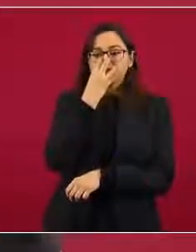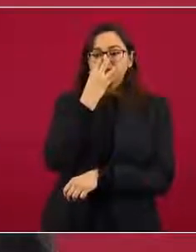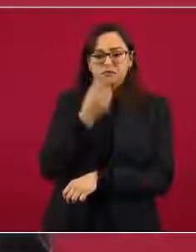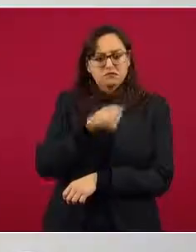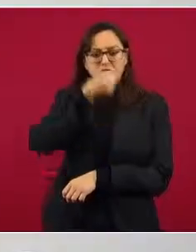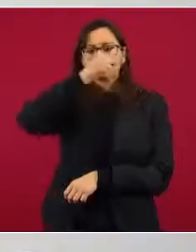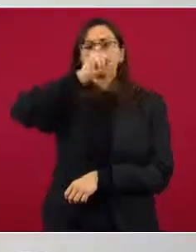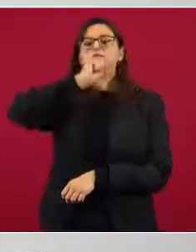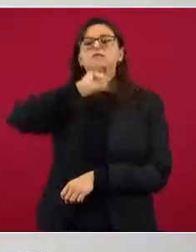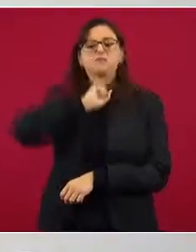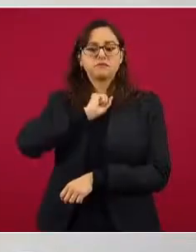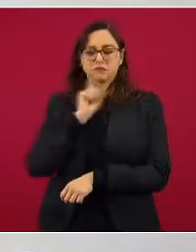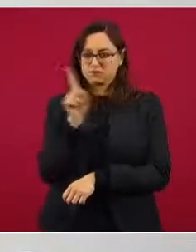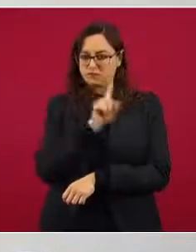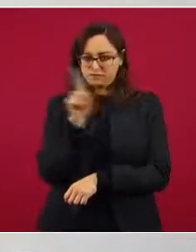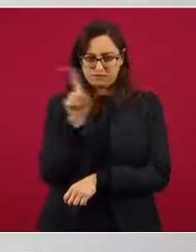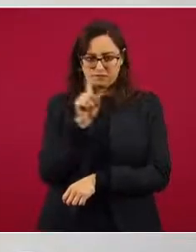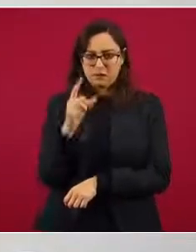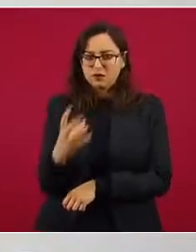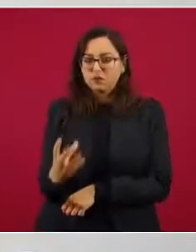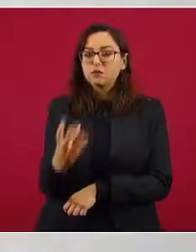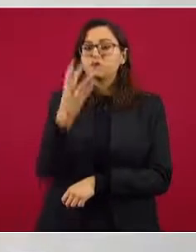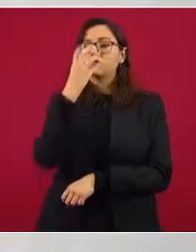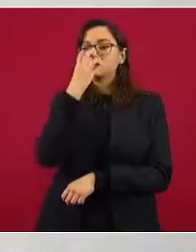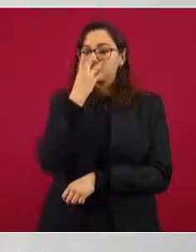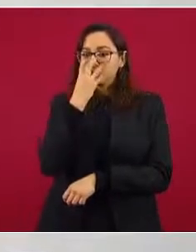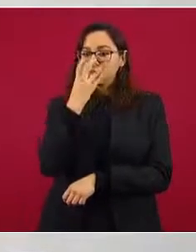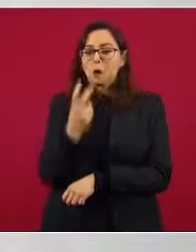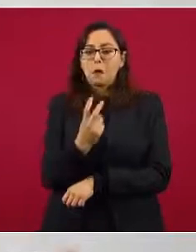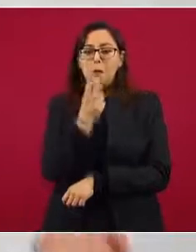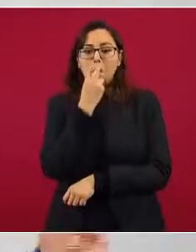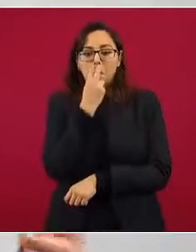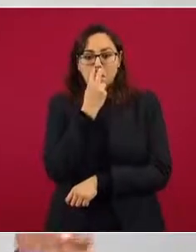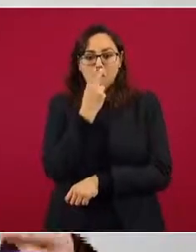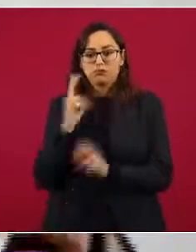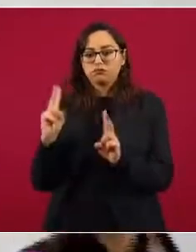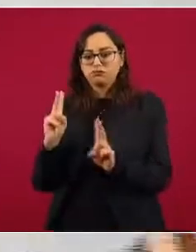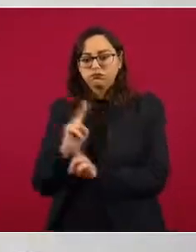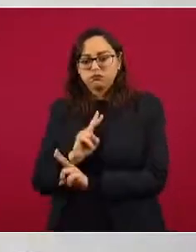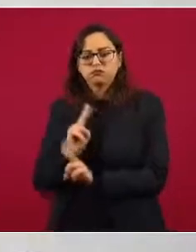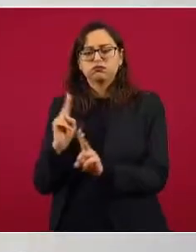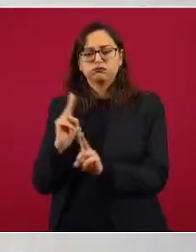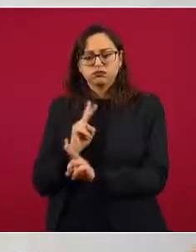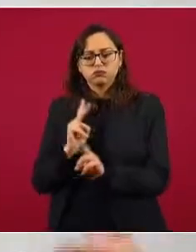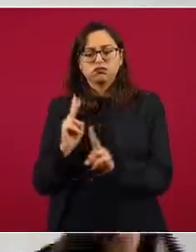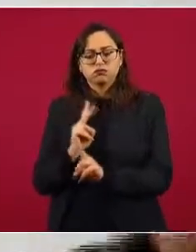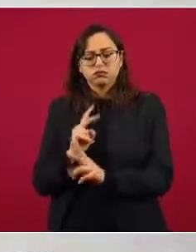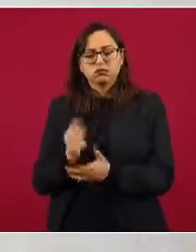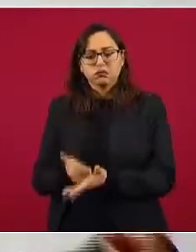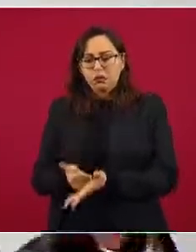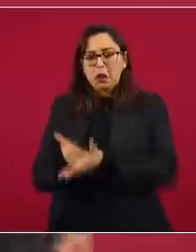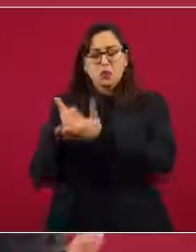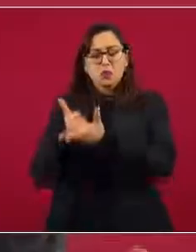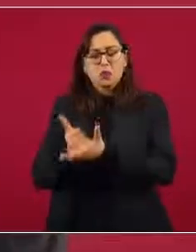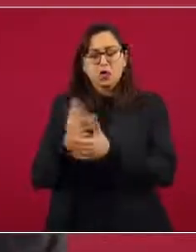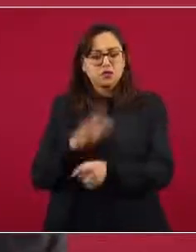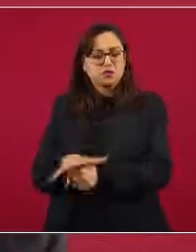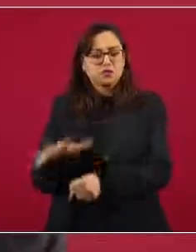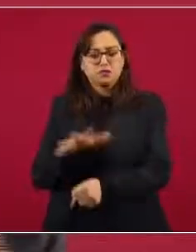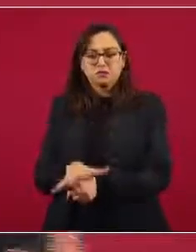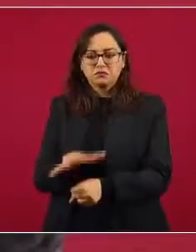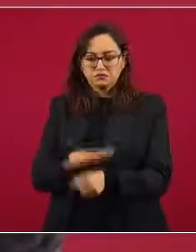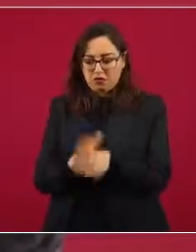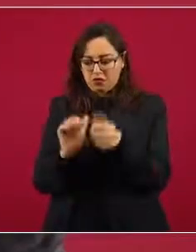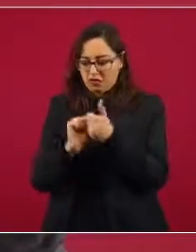lo que técnicamente llamamos oxigenación no invasiva, y eso permite una recuperación sin llegar a una fase